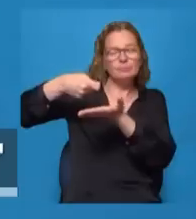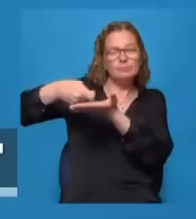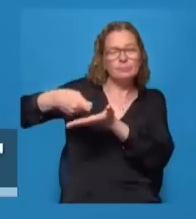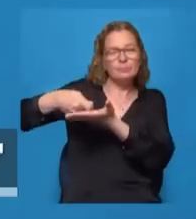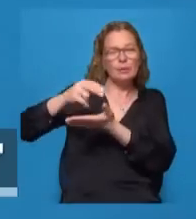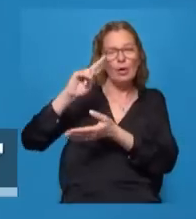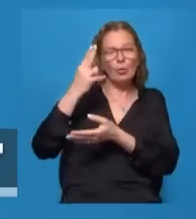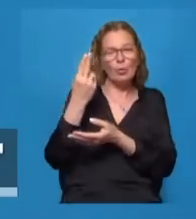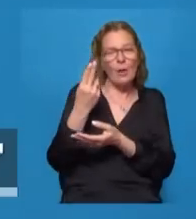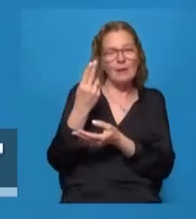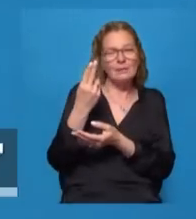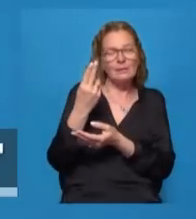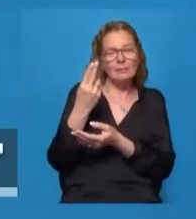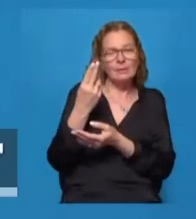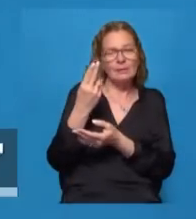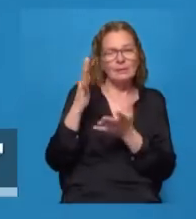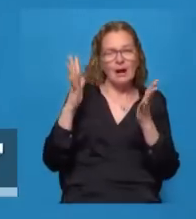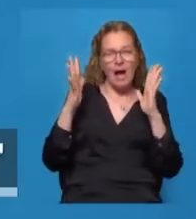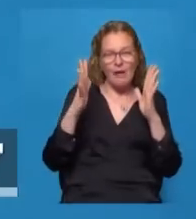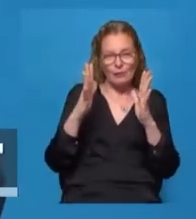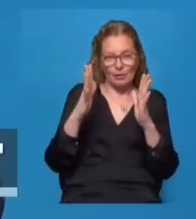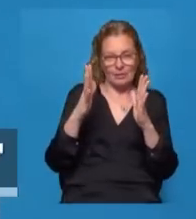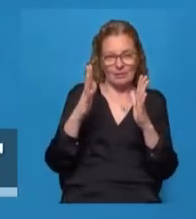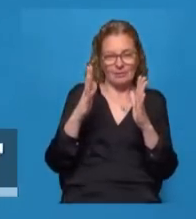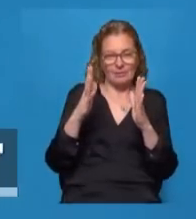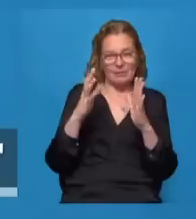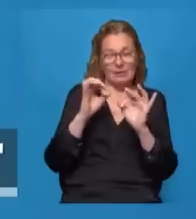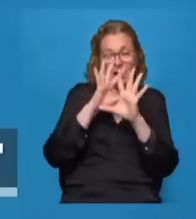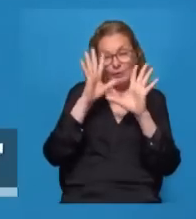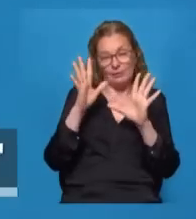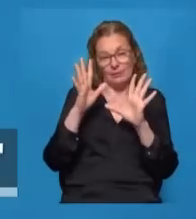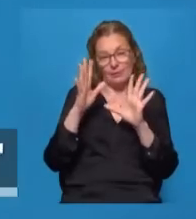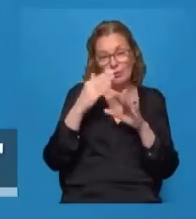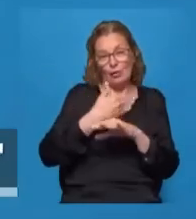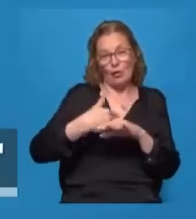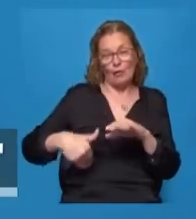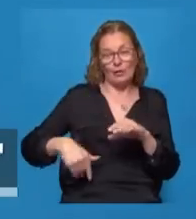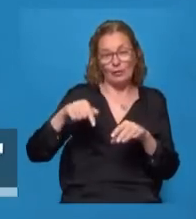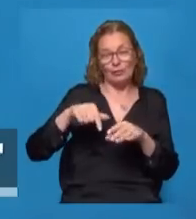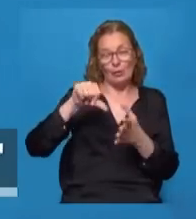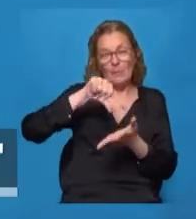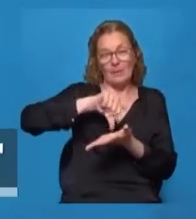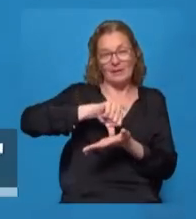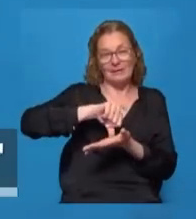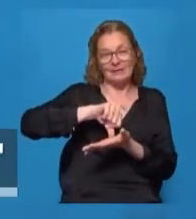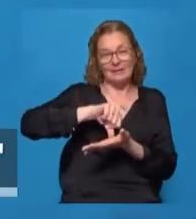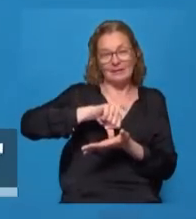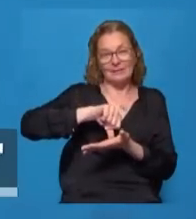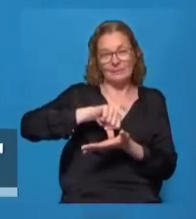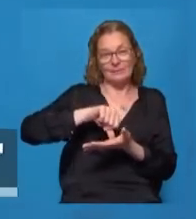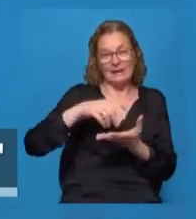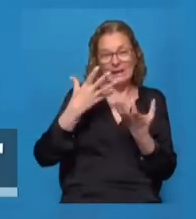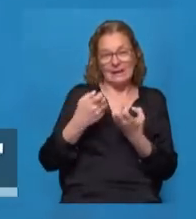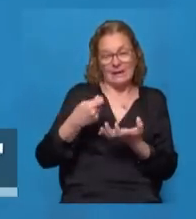para subvencionar la plantación de árboles claro los gobiernos de estos países suelen querer